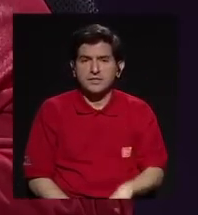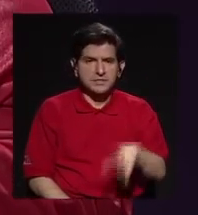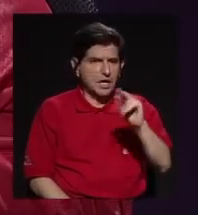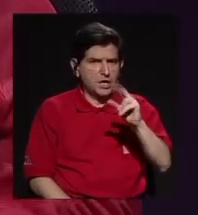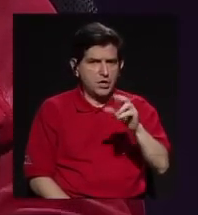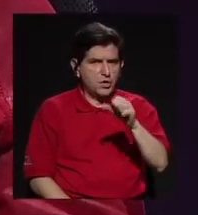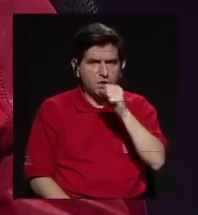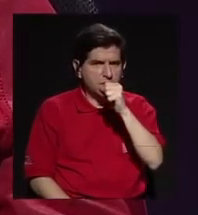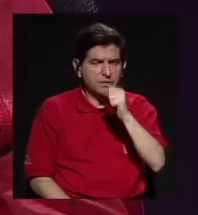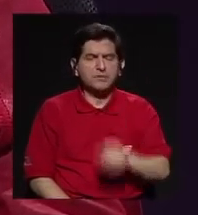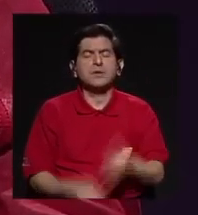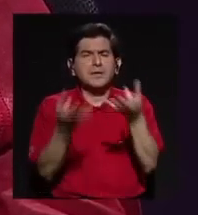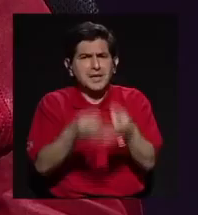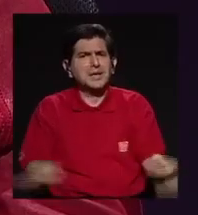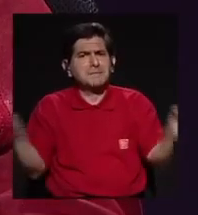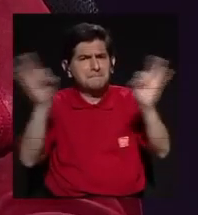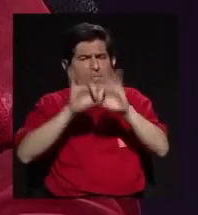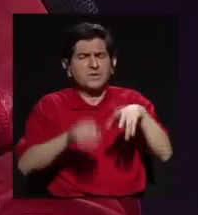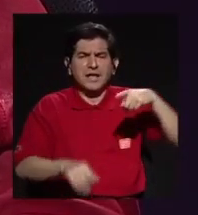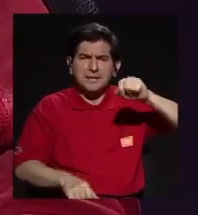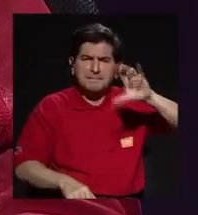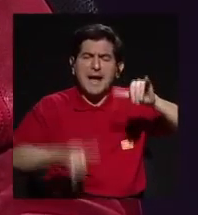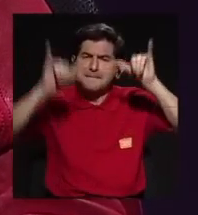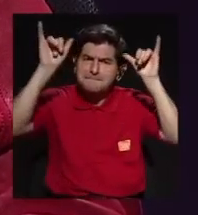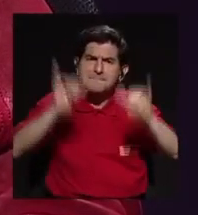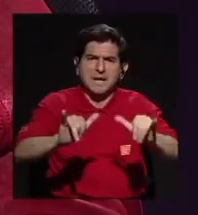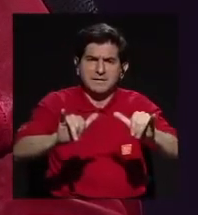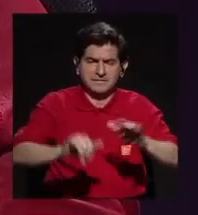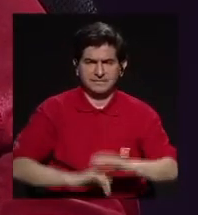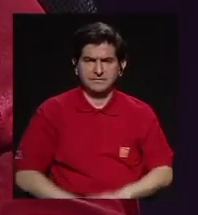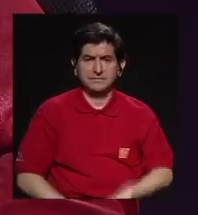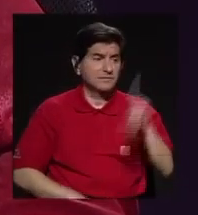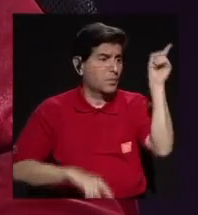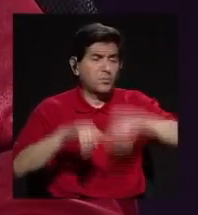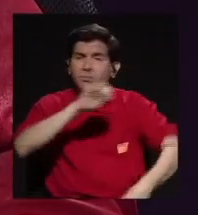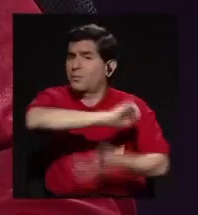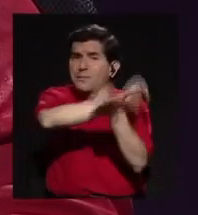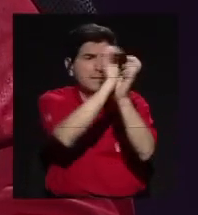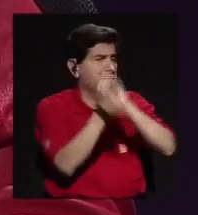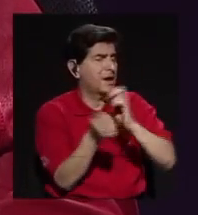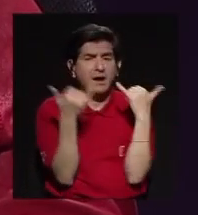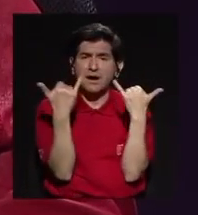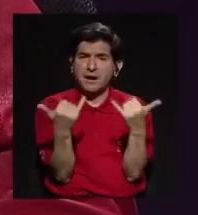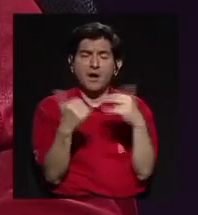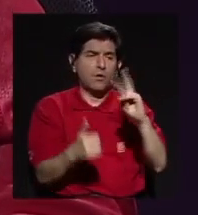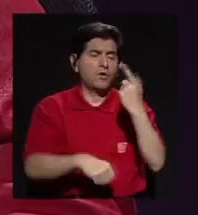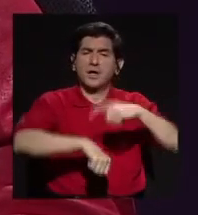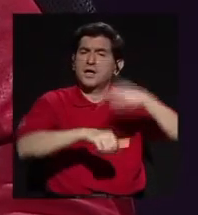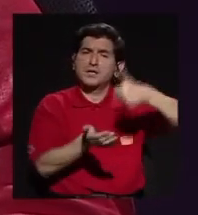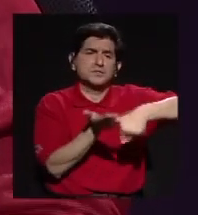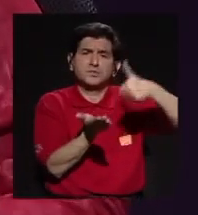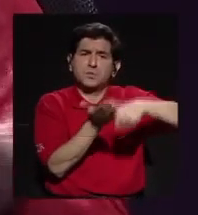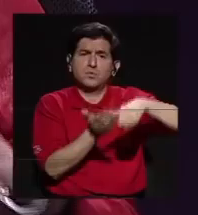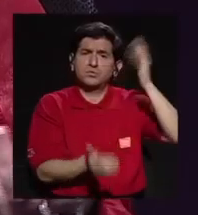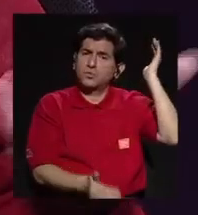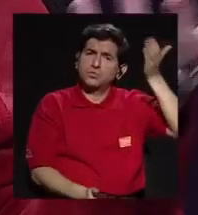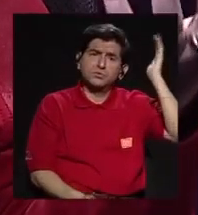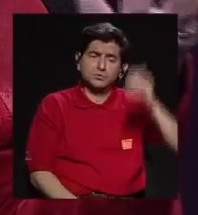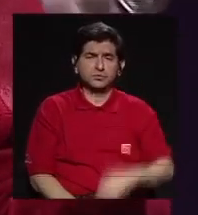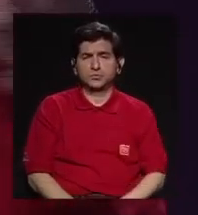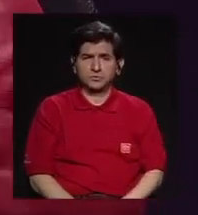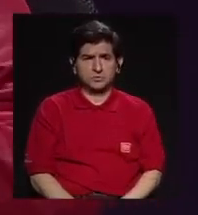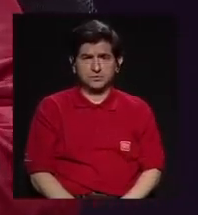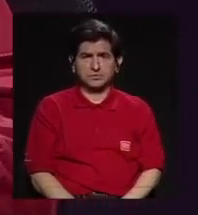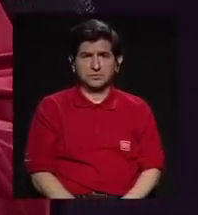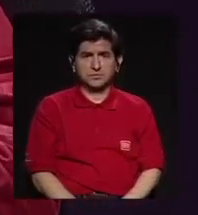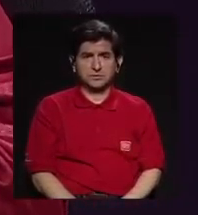micrófonos, yo creo que es importante que el PAC mantenga eso, o sea, que no puede cambiar en este momento para la segunda ronda su discurso, porque esto, ¿verdad?